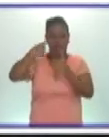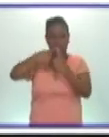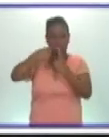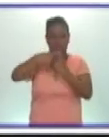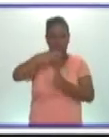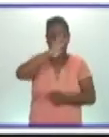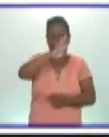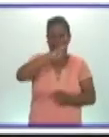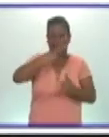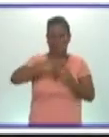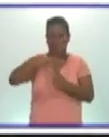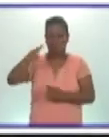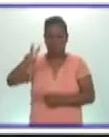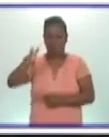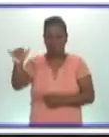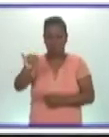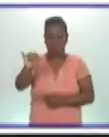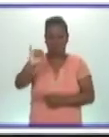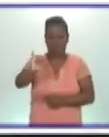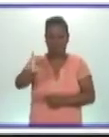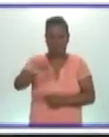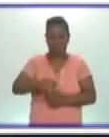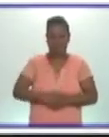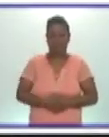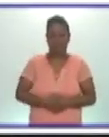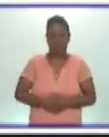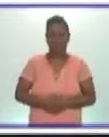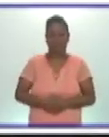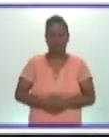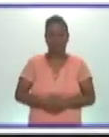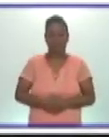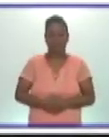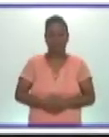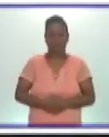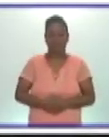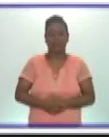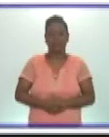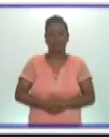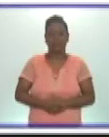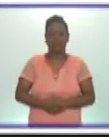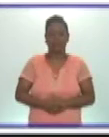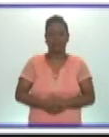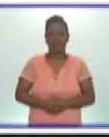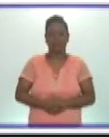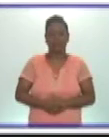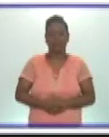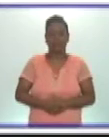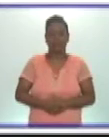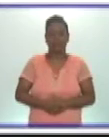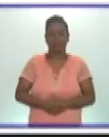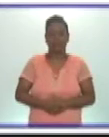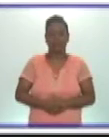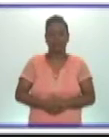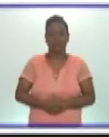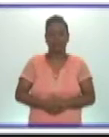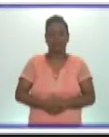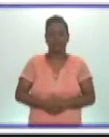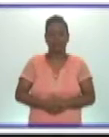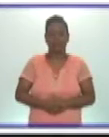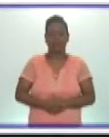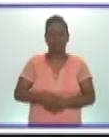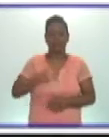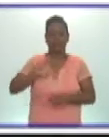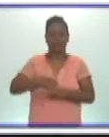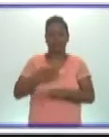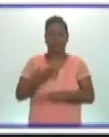exponentes. 4 más 2, 6. Y ahora multiplicamos el monomio con el segundo